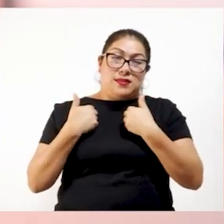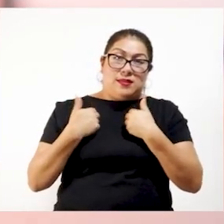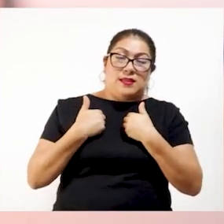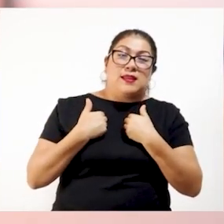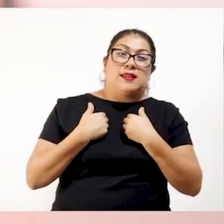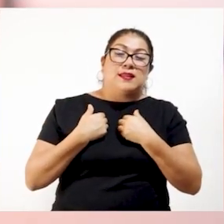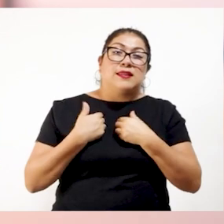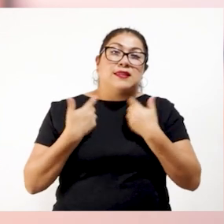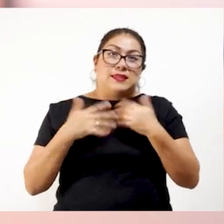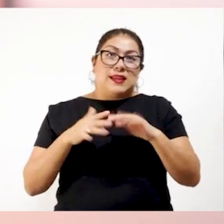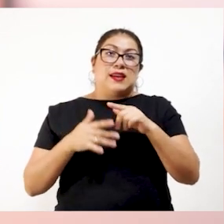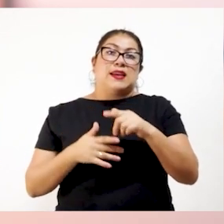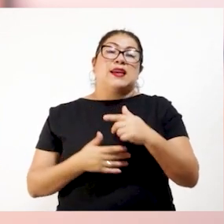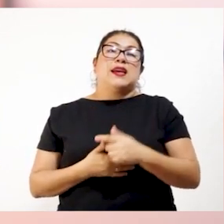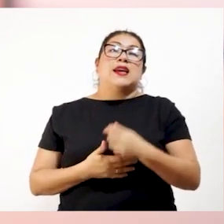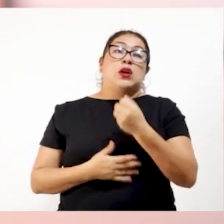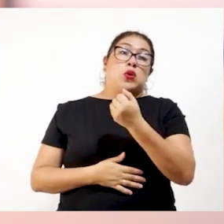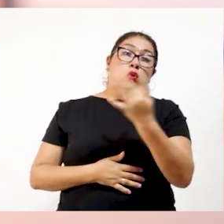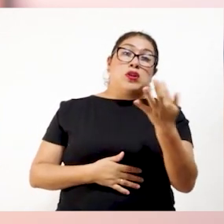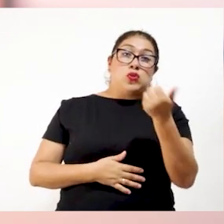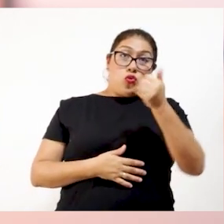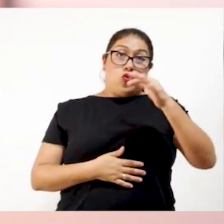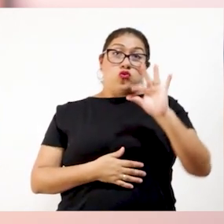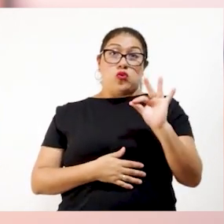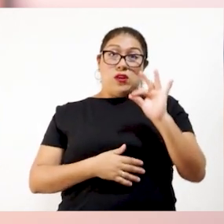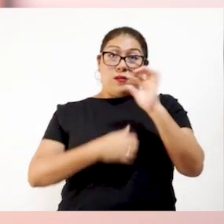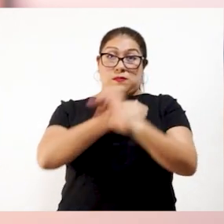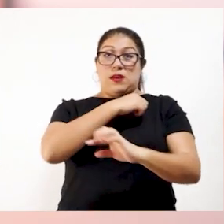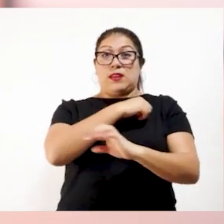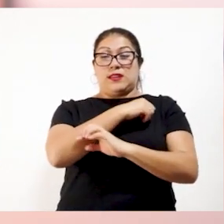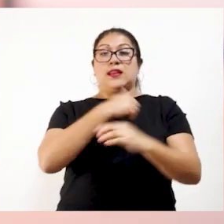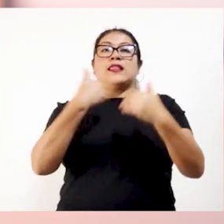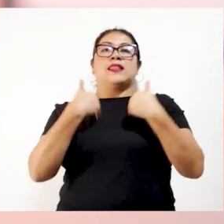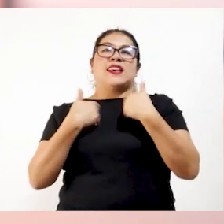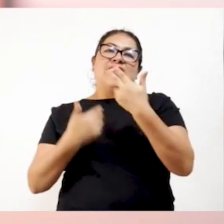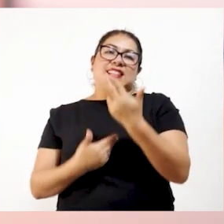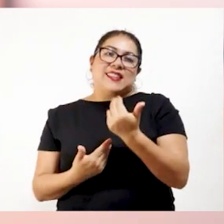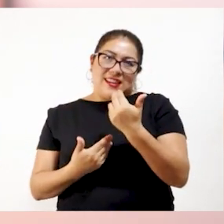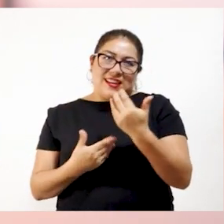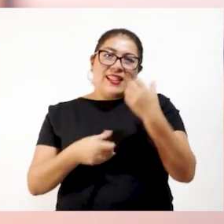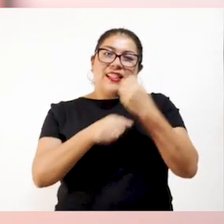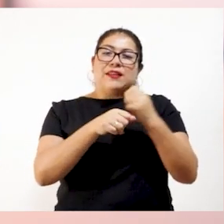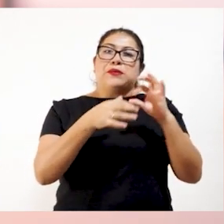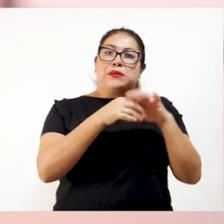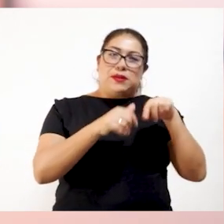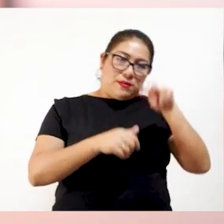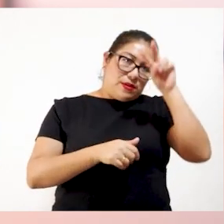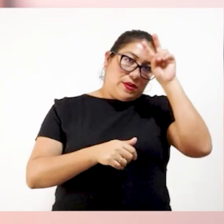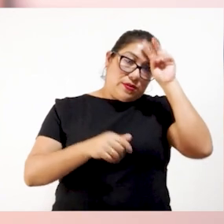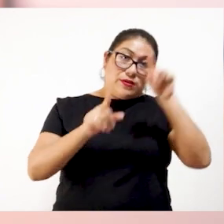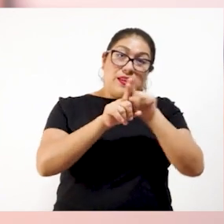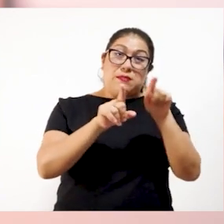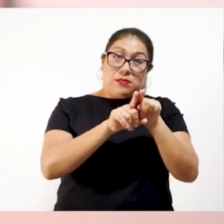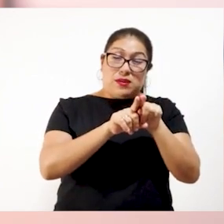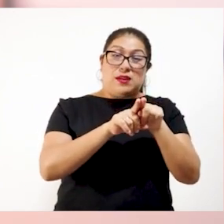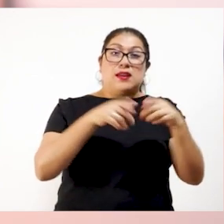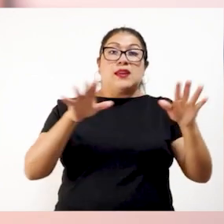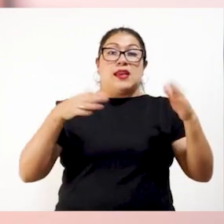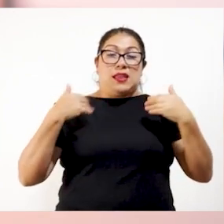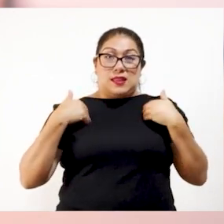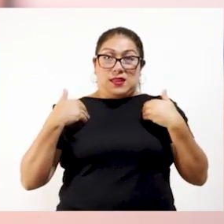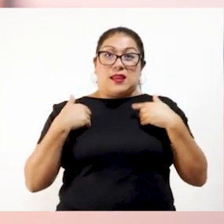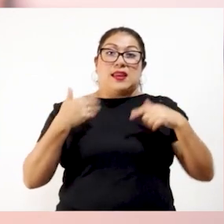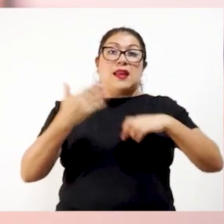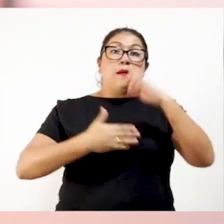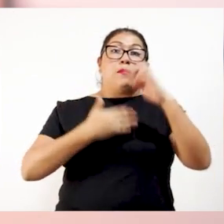está presente ya en 13 países de los 19 en los que trabajamos y Perú es uno de esos países